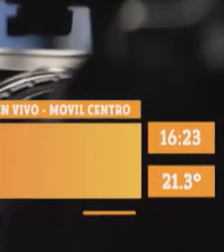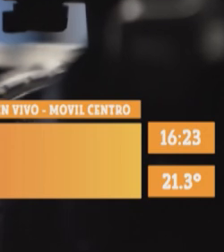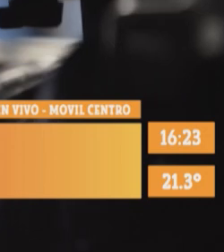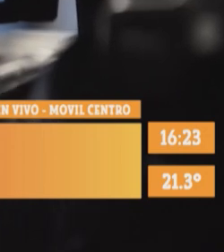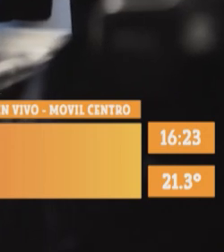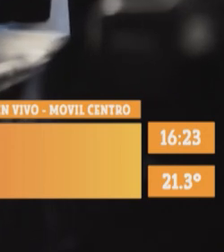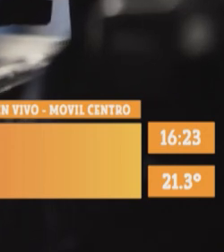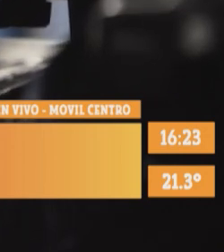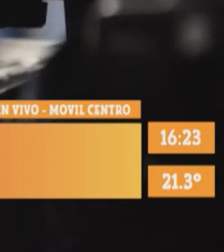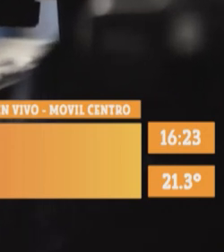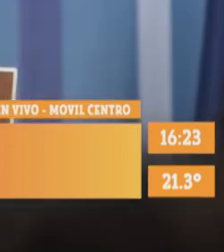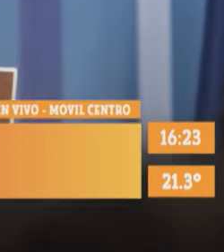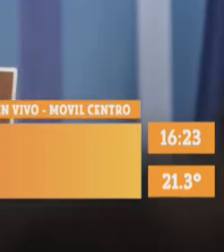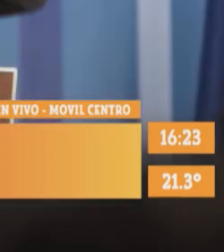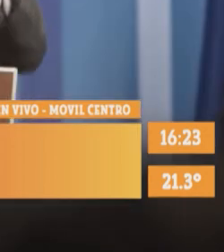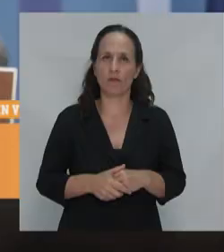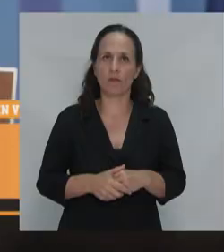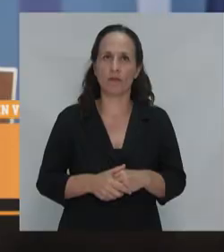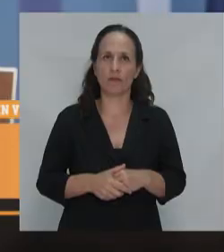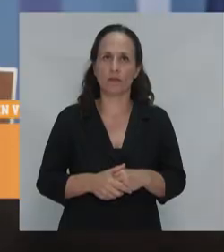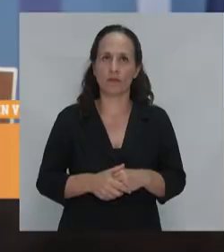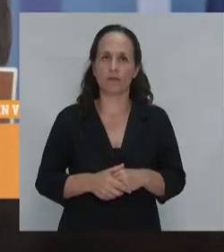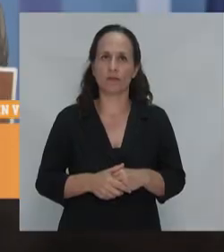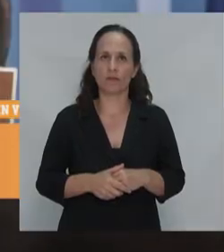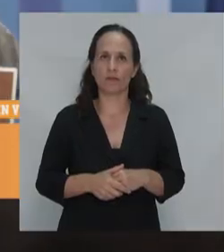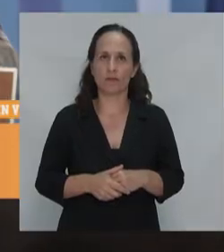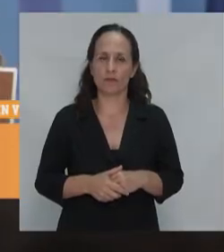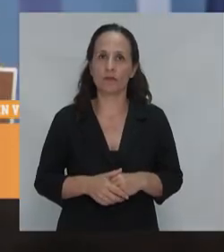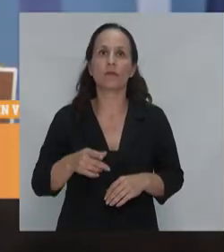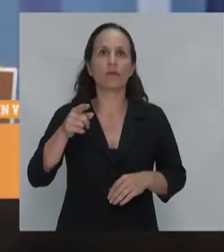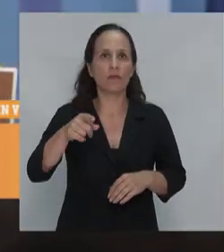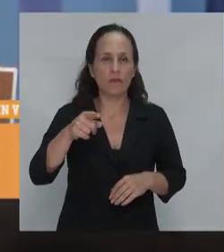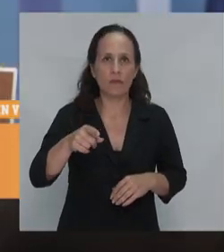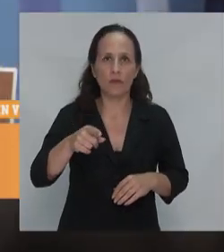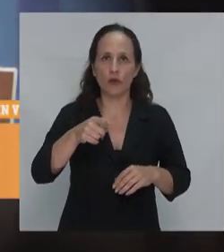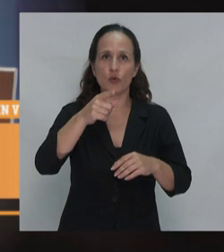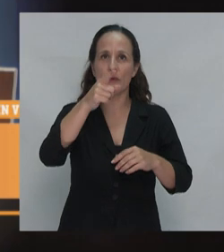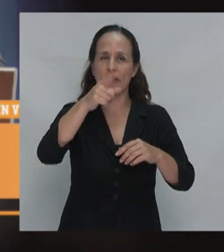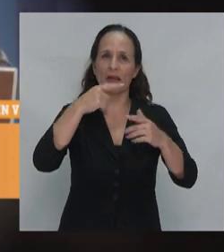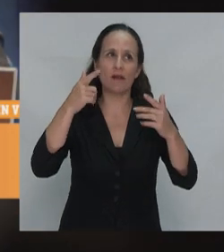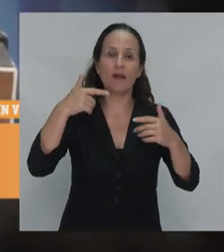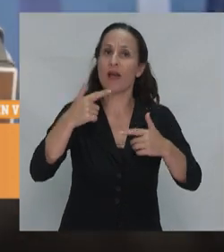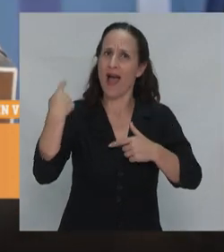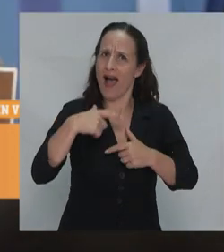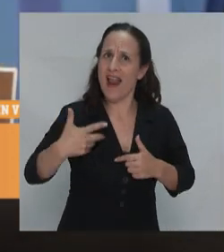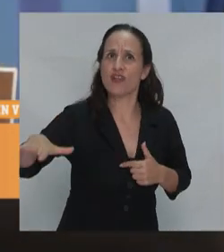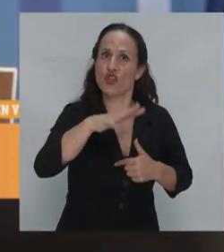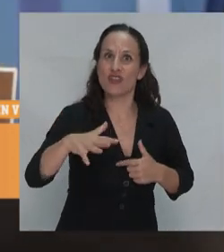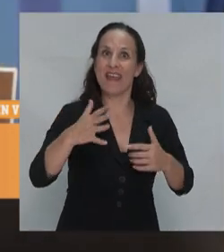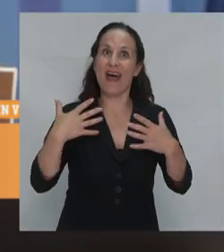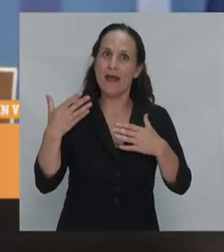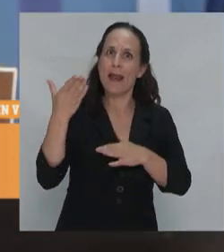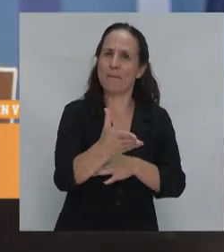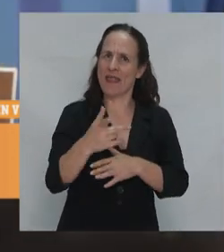extranjero. Para todo esto, a la sociedad le pedimos un esfuerzo, el esfuerzo